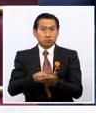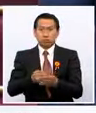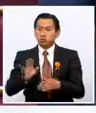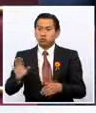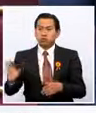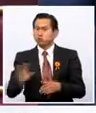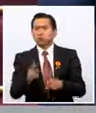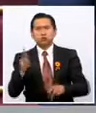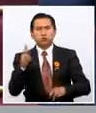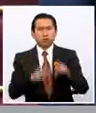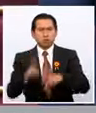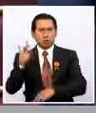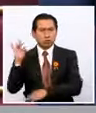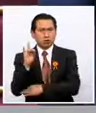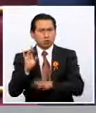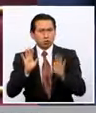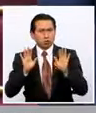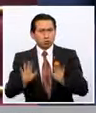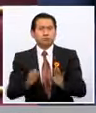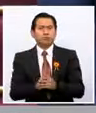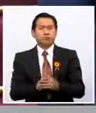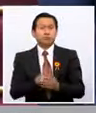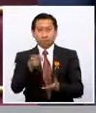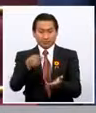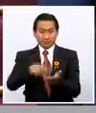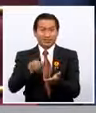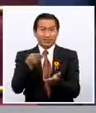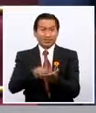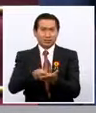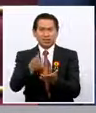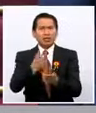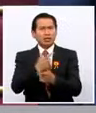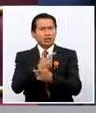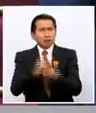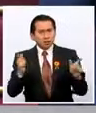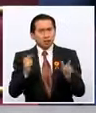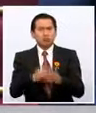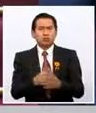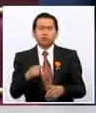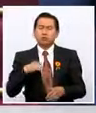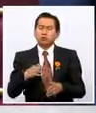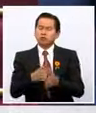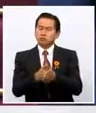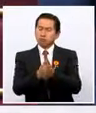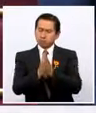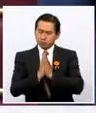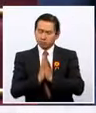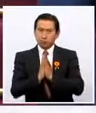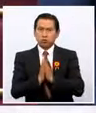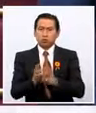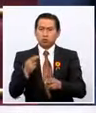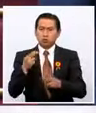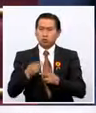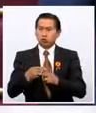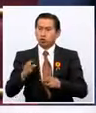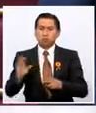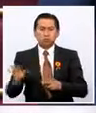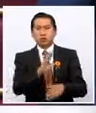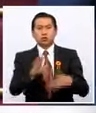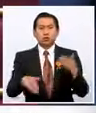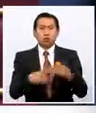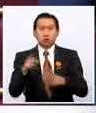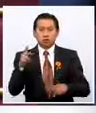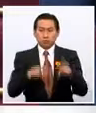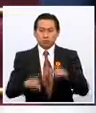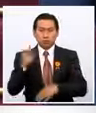ciudadanos bolivianos liberen ese dinero se los pido en nombre del pueblo boliviano